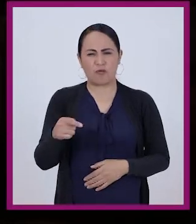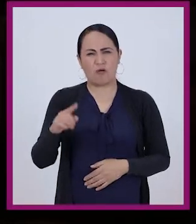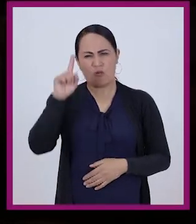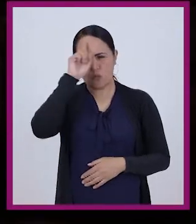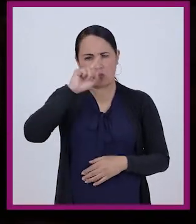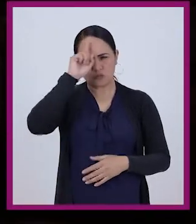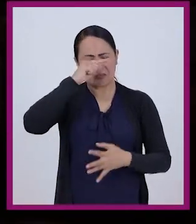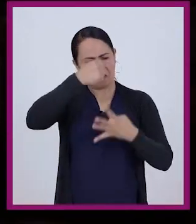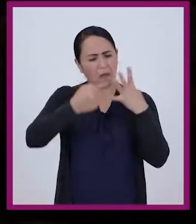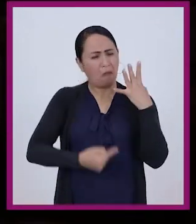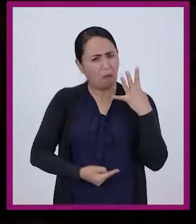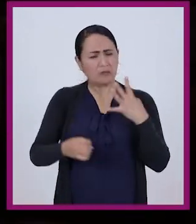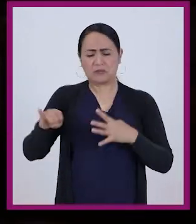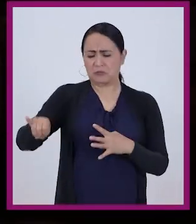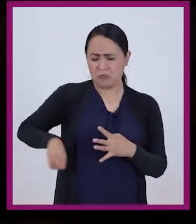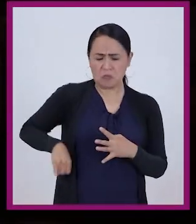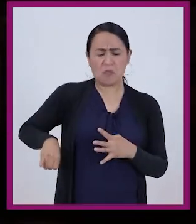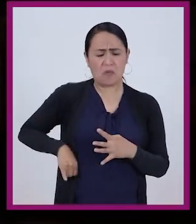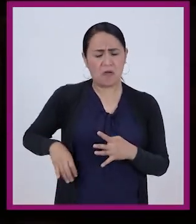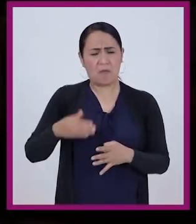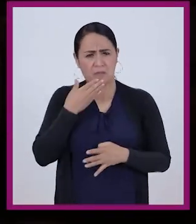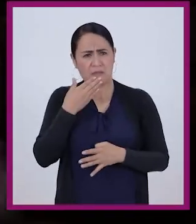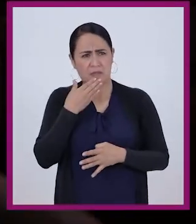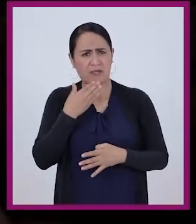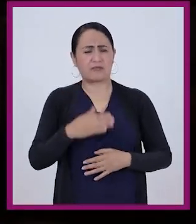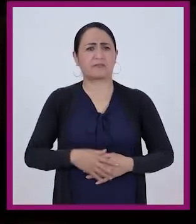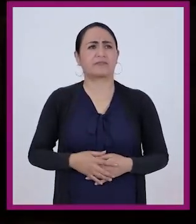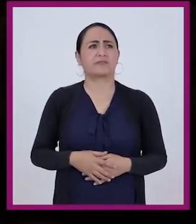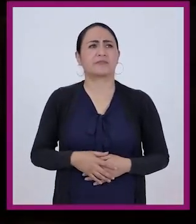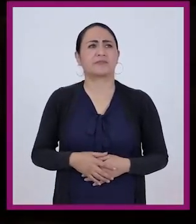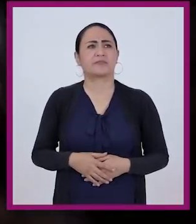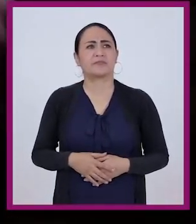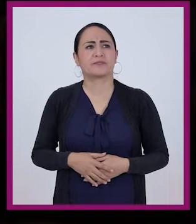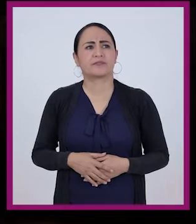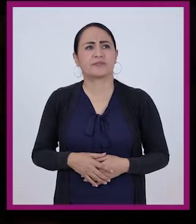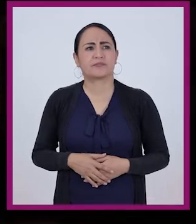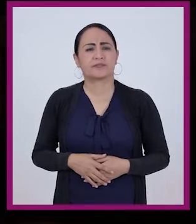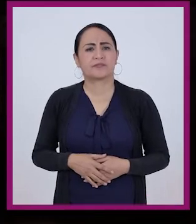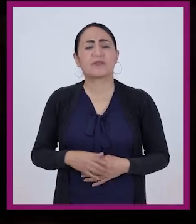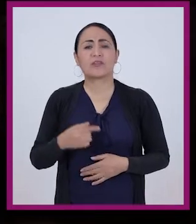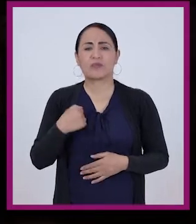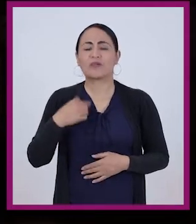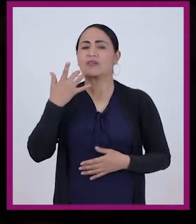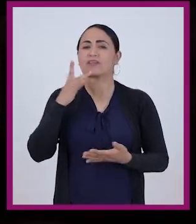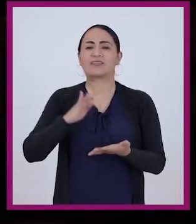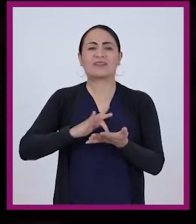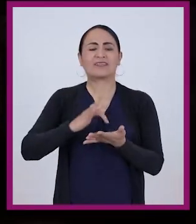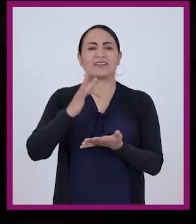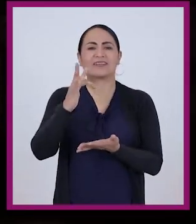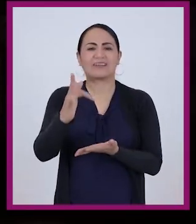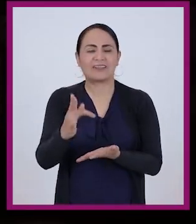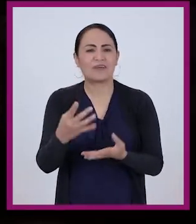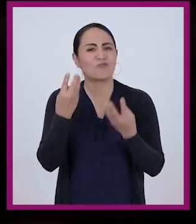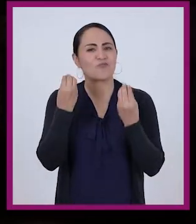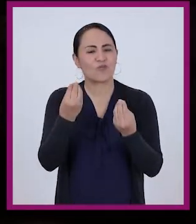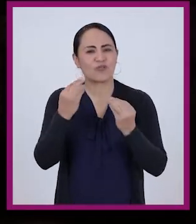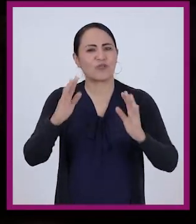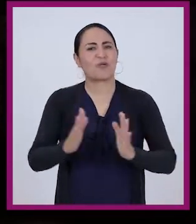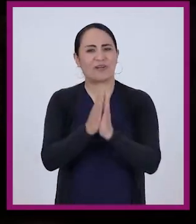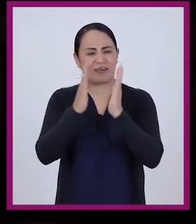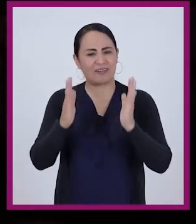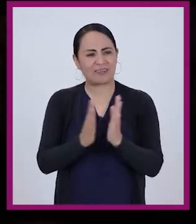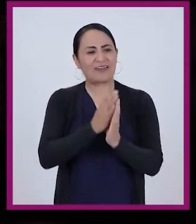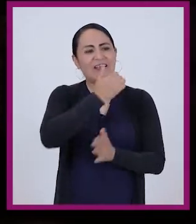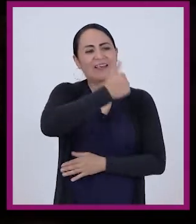Escuché algunas estrategias interesantísimas de nuestros amigos seguidores. Que por cierto, les quiero agradecer muchísimo